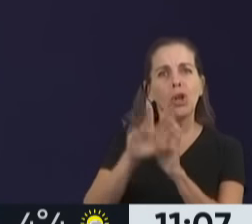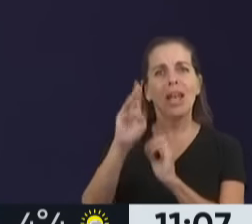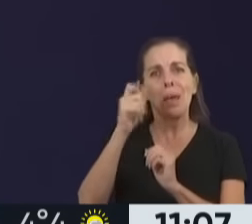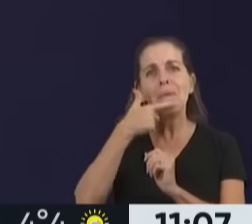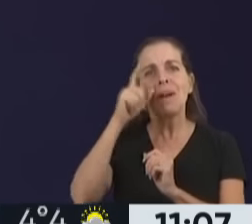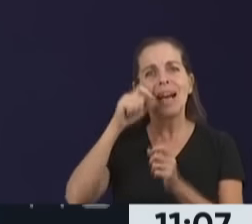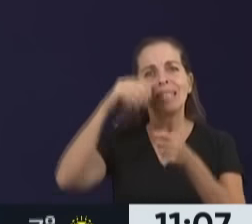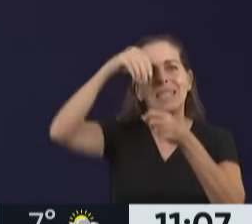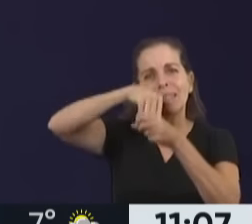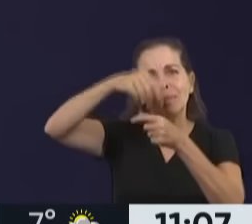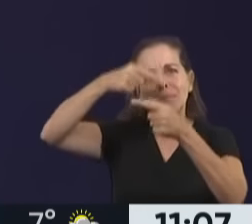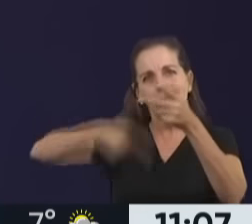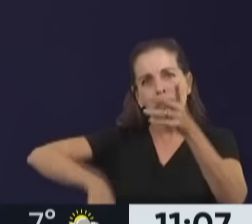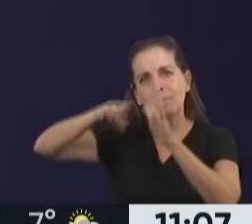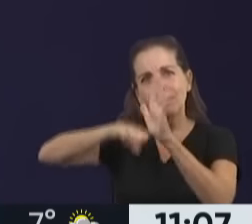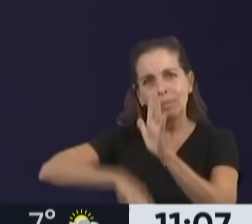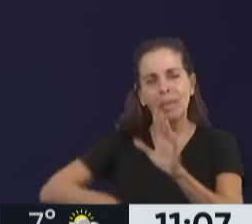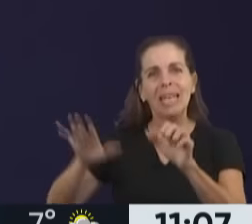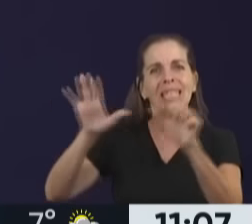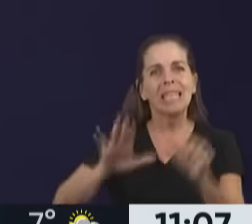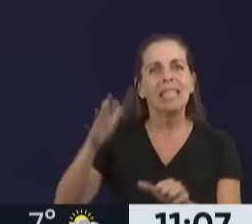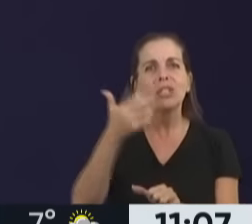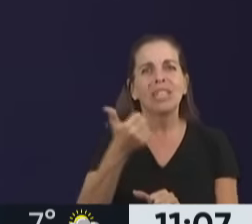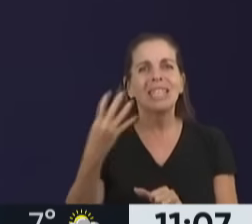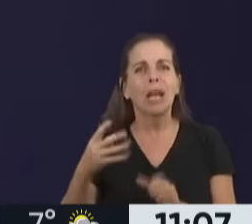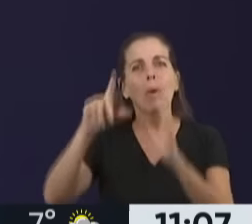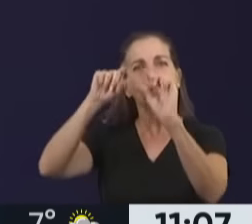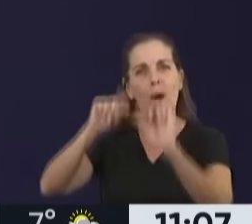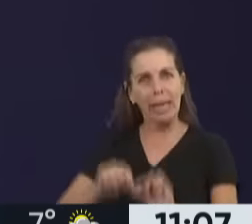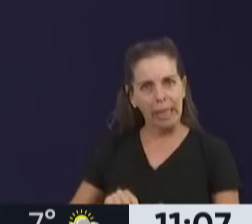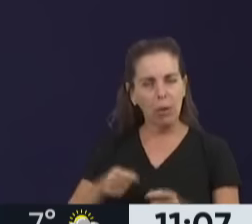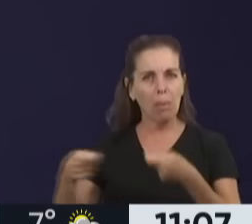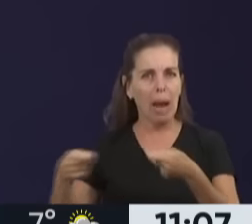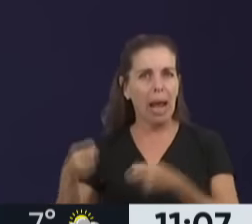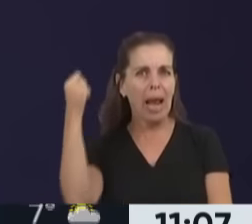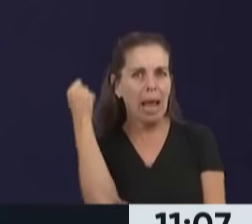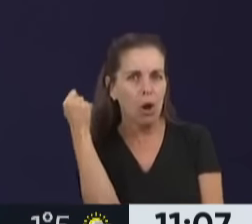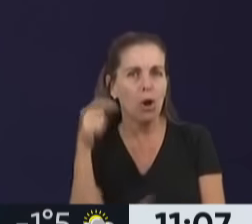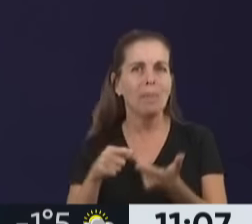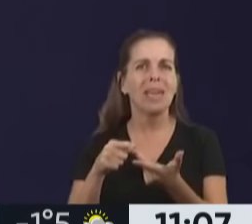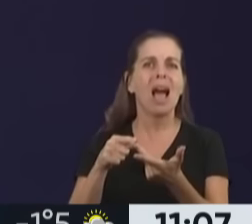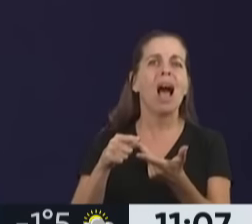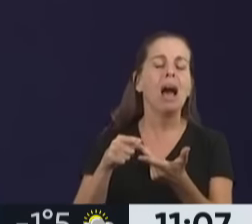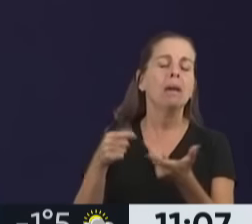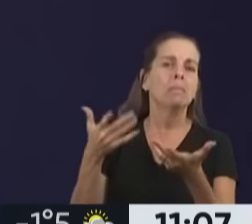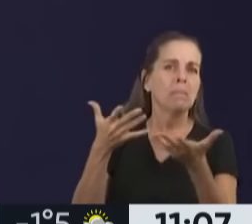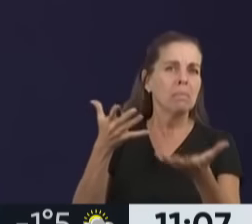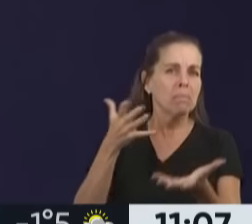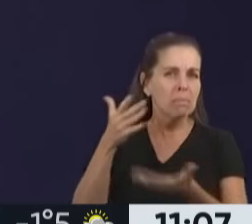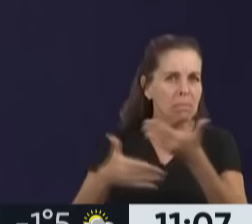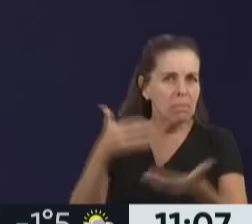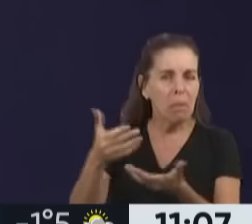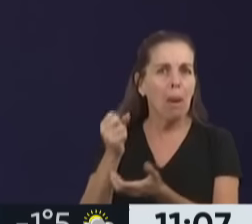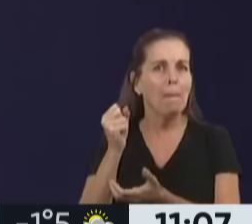664 artículos que buscaba desregular la economía y retirar el peso muerto del Estado para liberar a los argentinos del